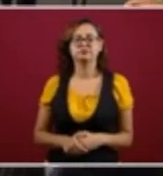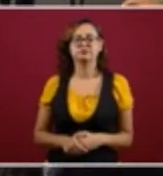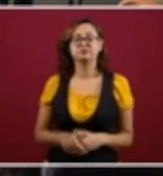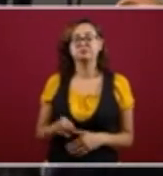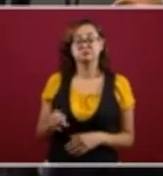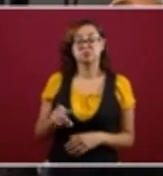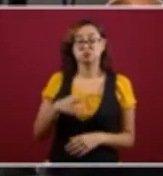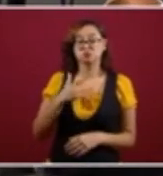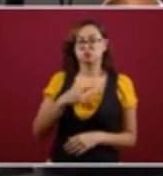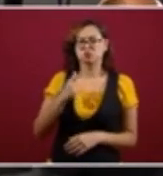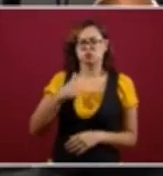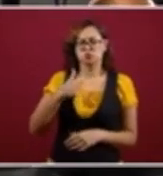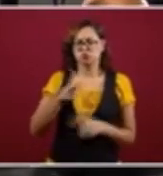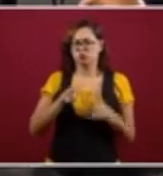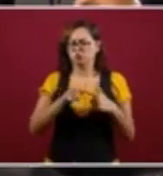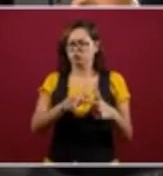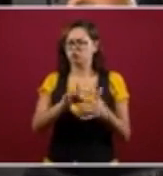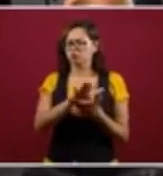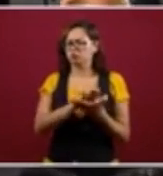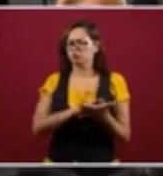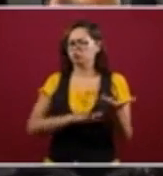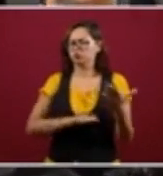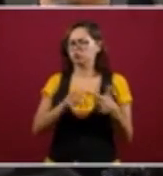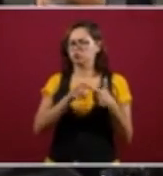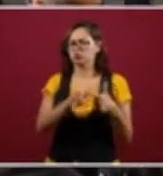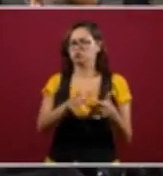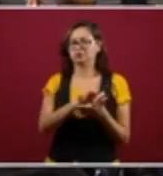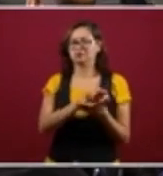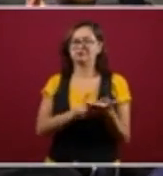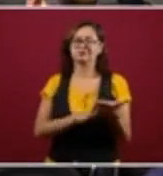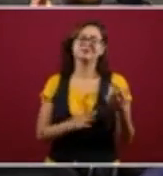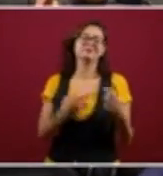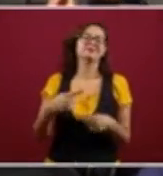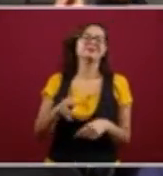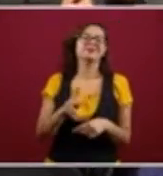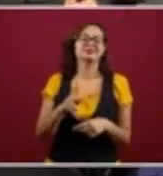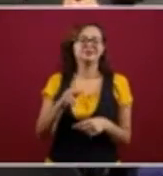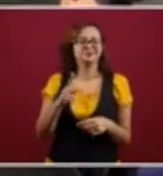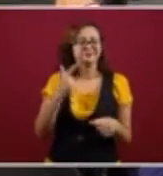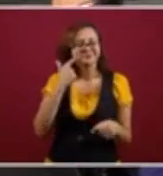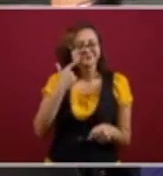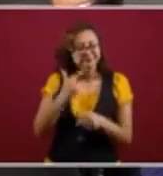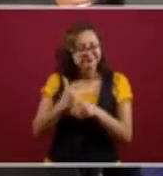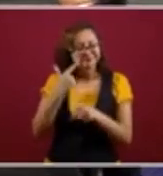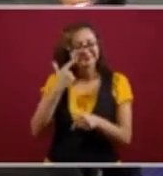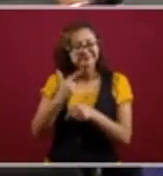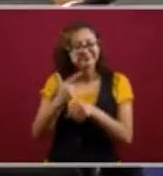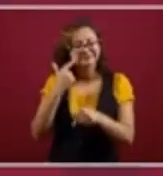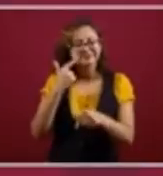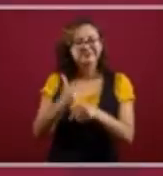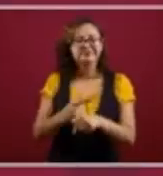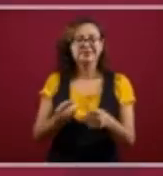pero es la historia de cómo se fue